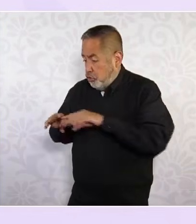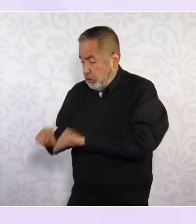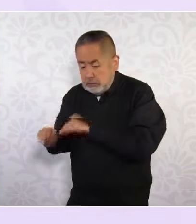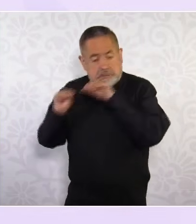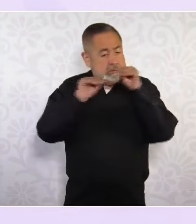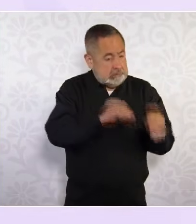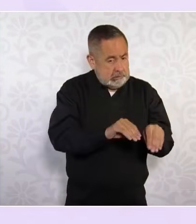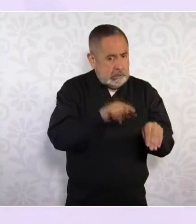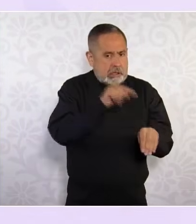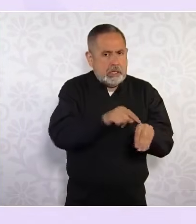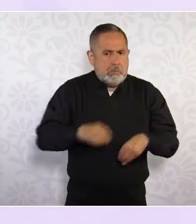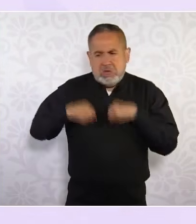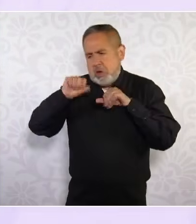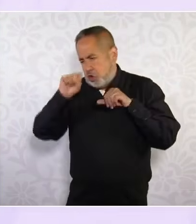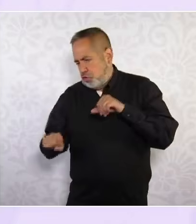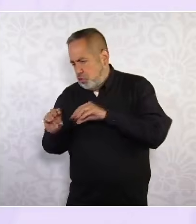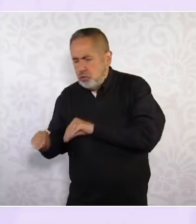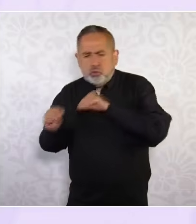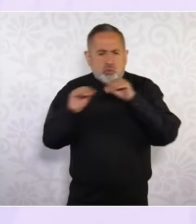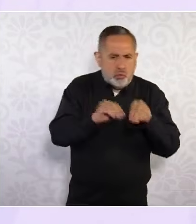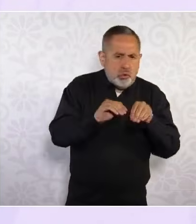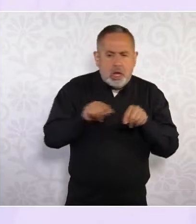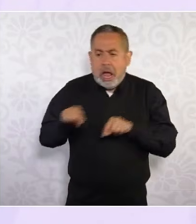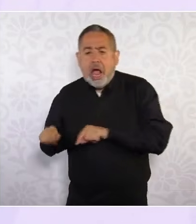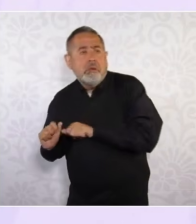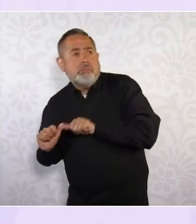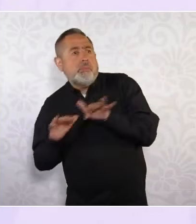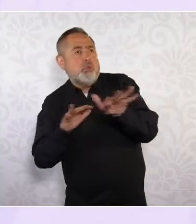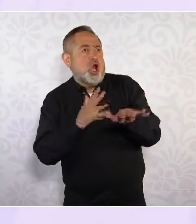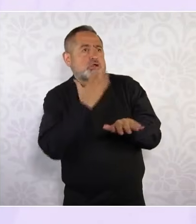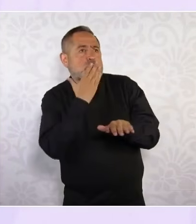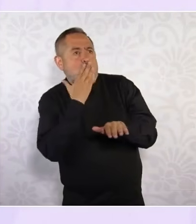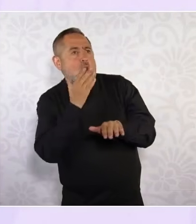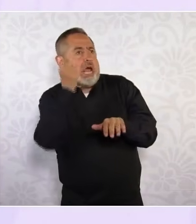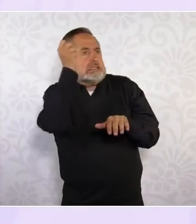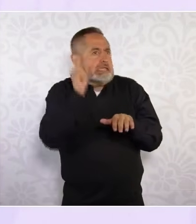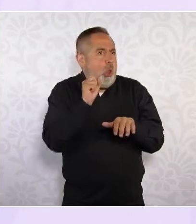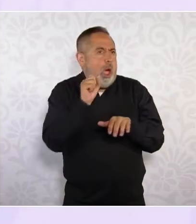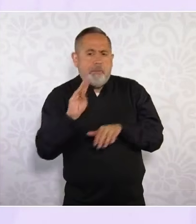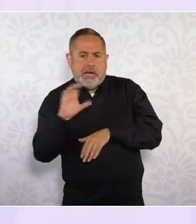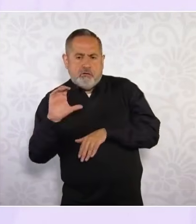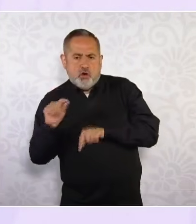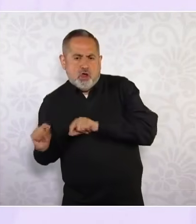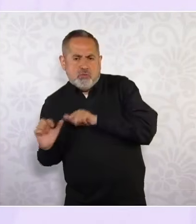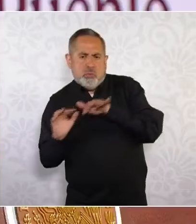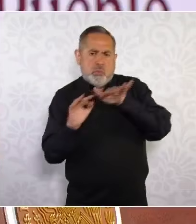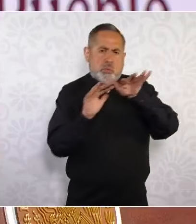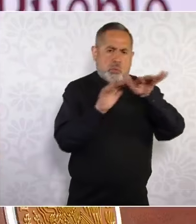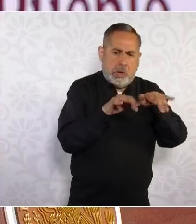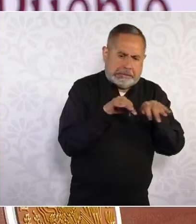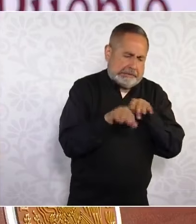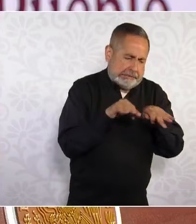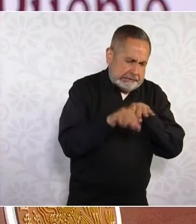internos. Algunos van a Sonora, otros a Sinaloa, en este caso a Baja California, pues que